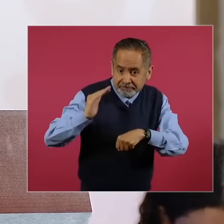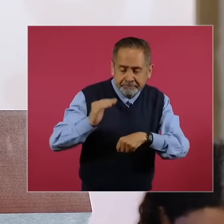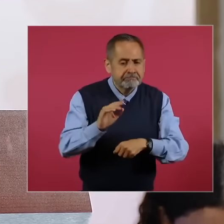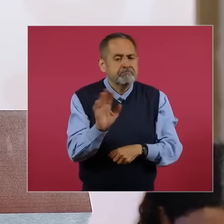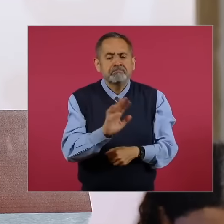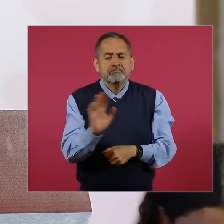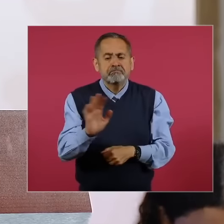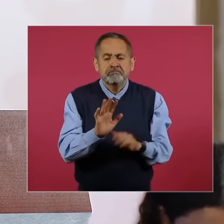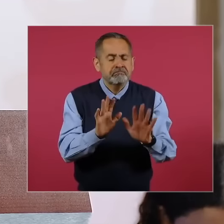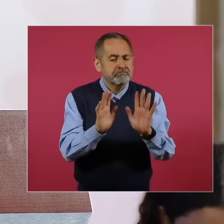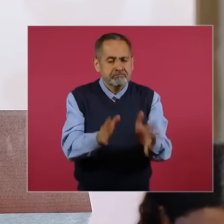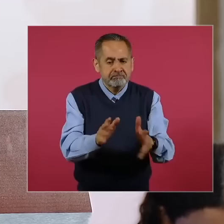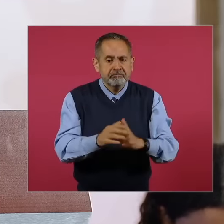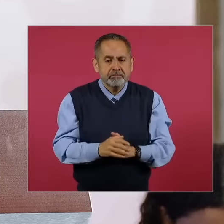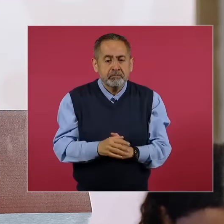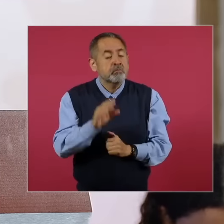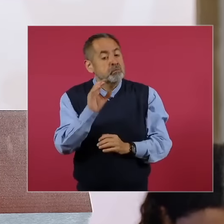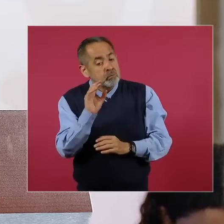endeudar